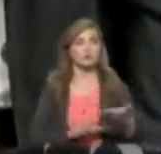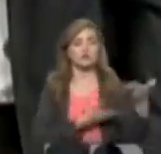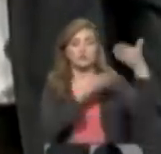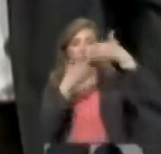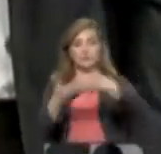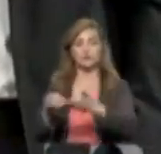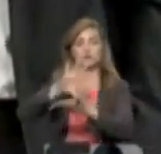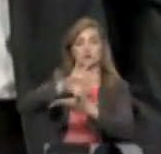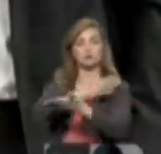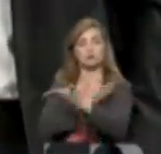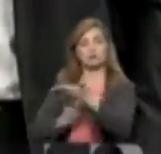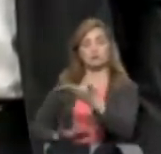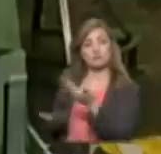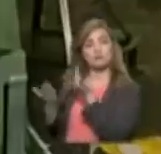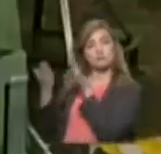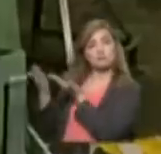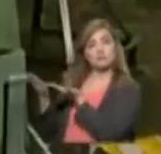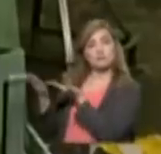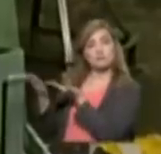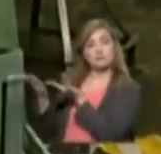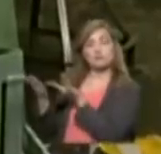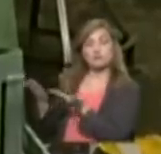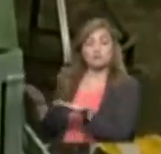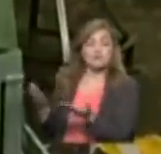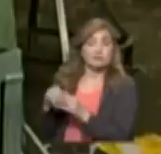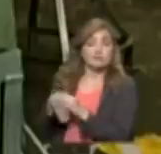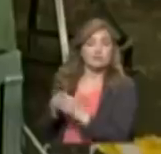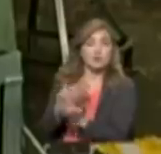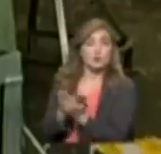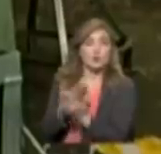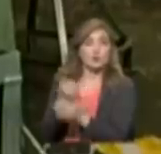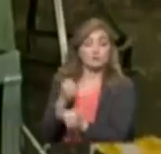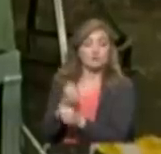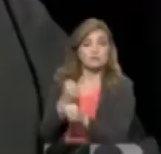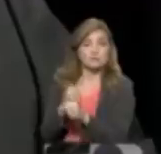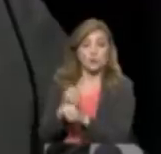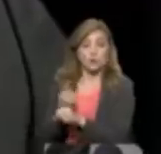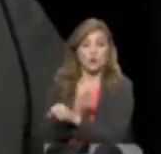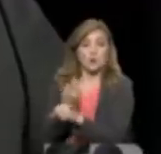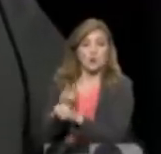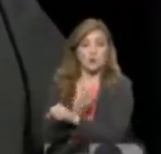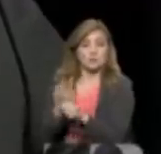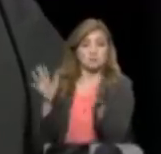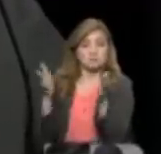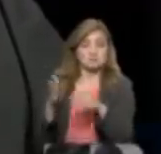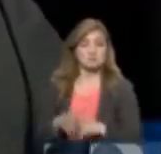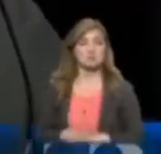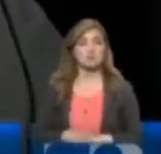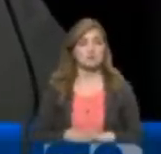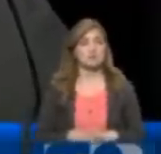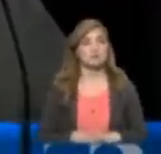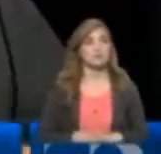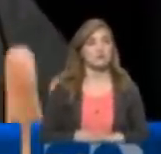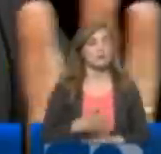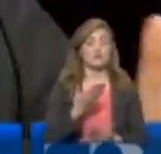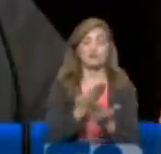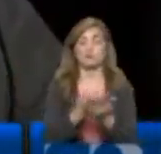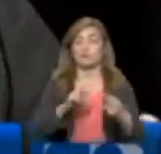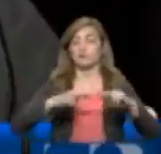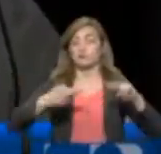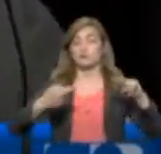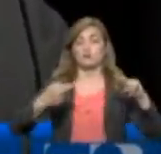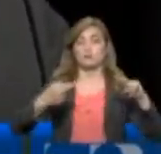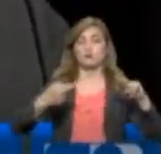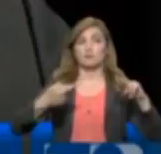titular de la asamblea cesar litardo no contiene sin embargo la propuesta de trabajo por horas toda vez que esa propuesta requiere una reforma